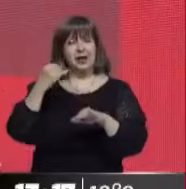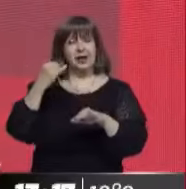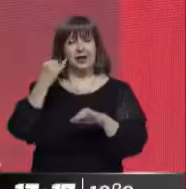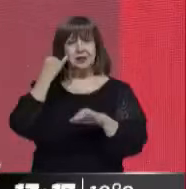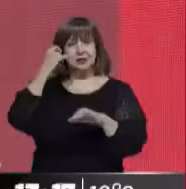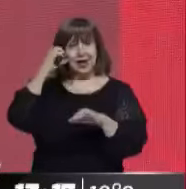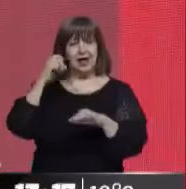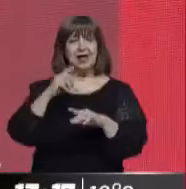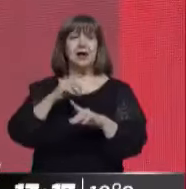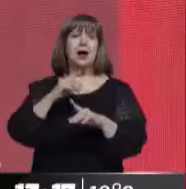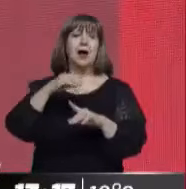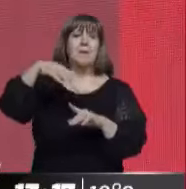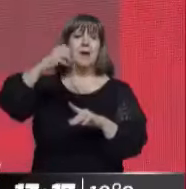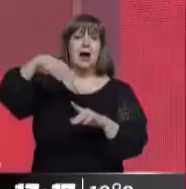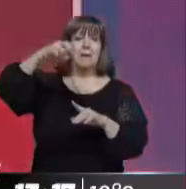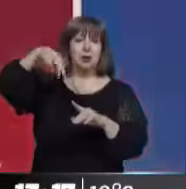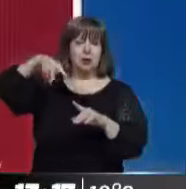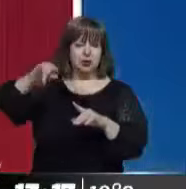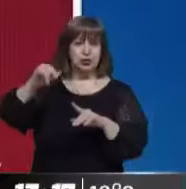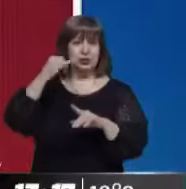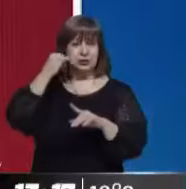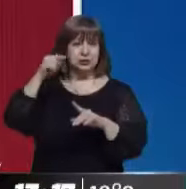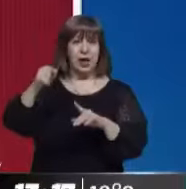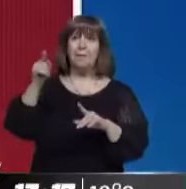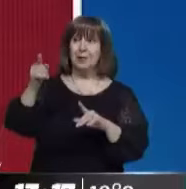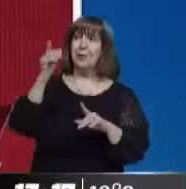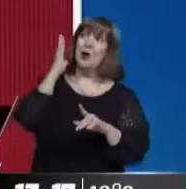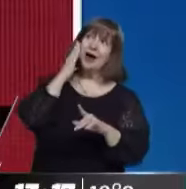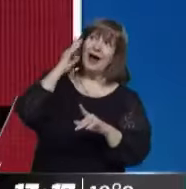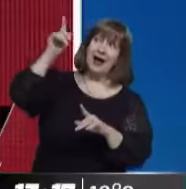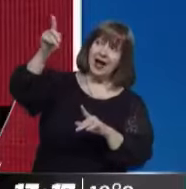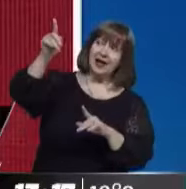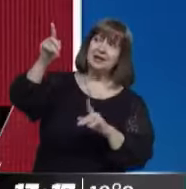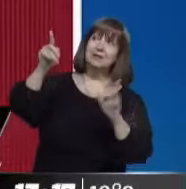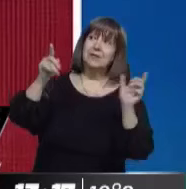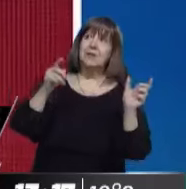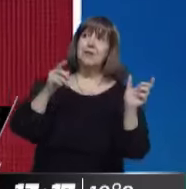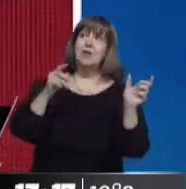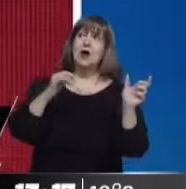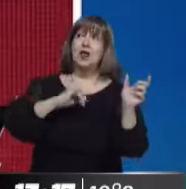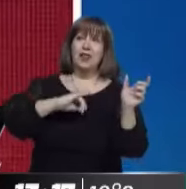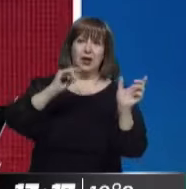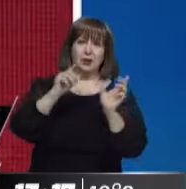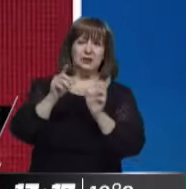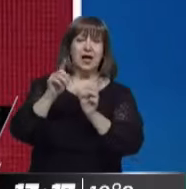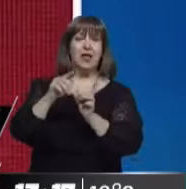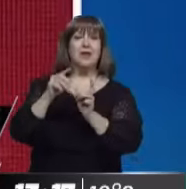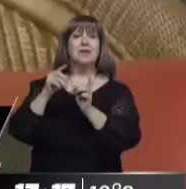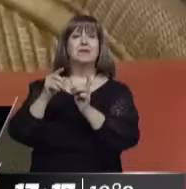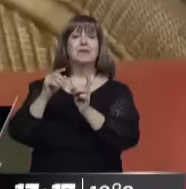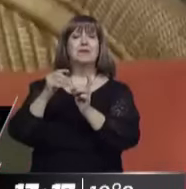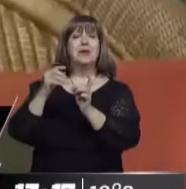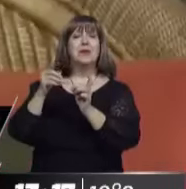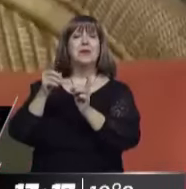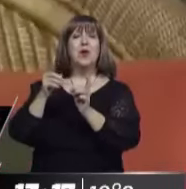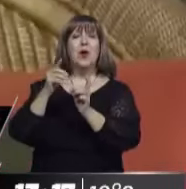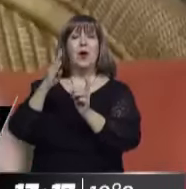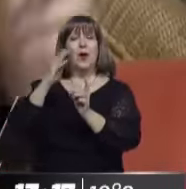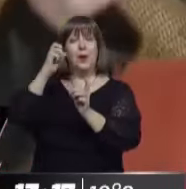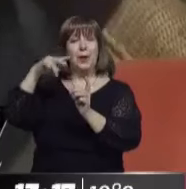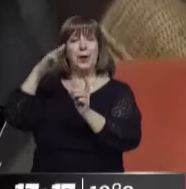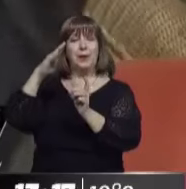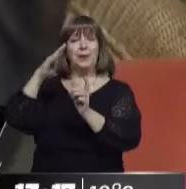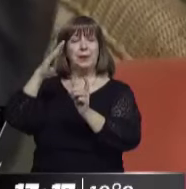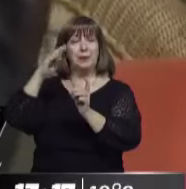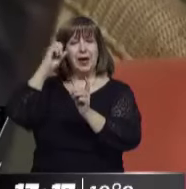Los titulares hablan de perdió el juicio ante Lucas Benvenuto. En realidad, Jay Mamón lo que está intentando